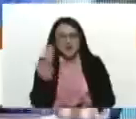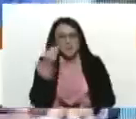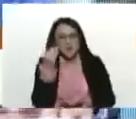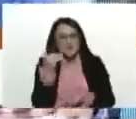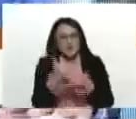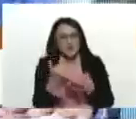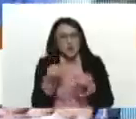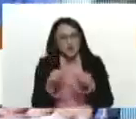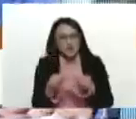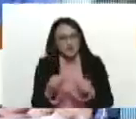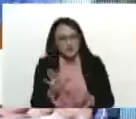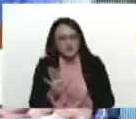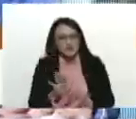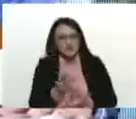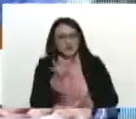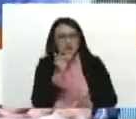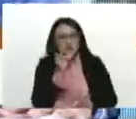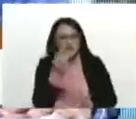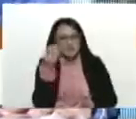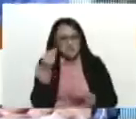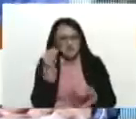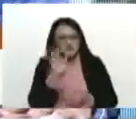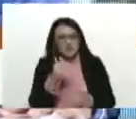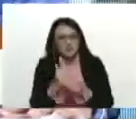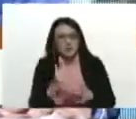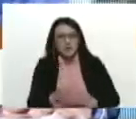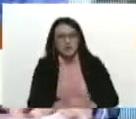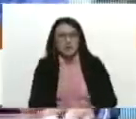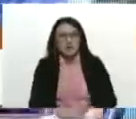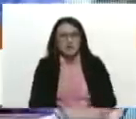en esa época y